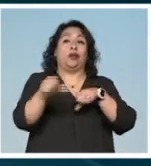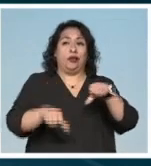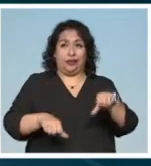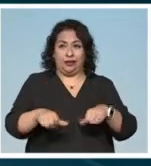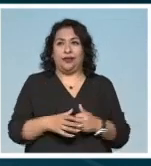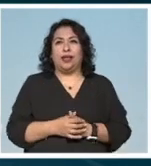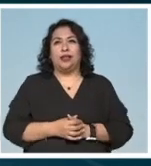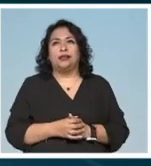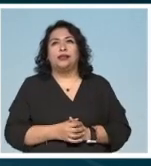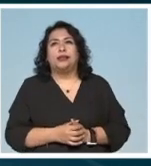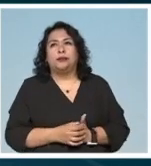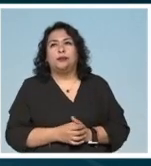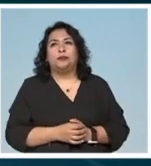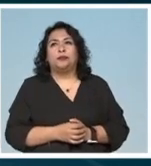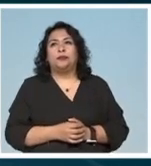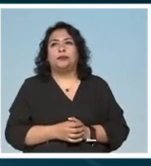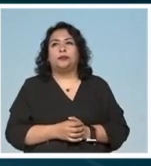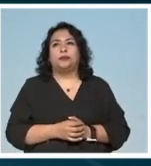actividad.